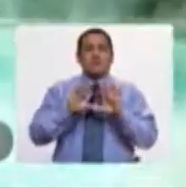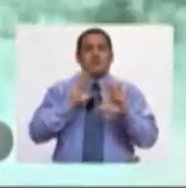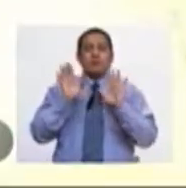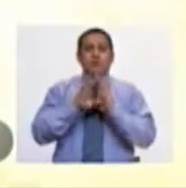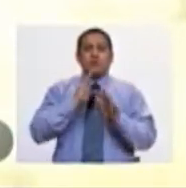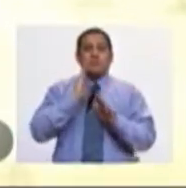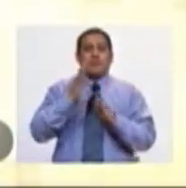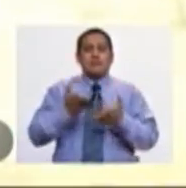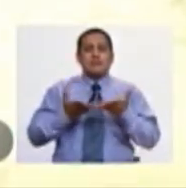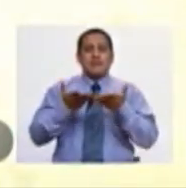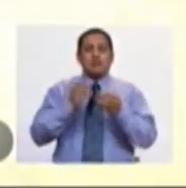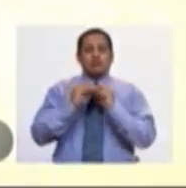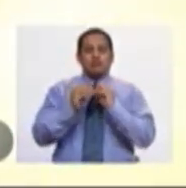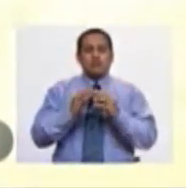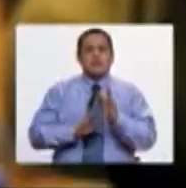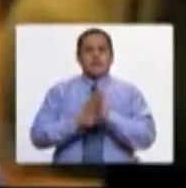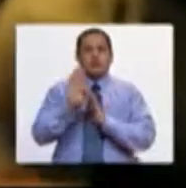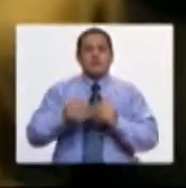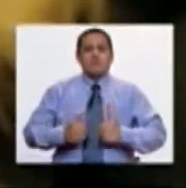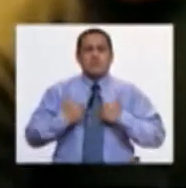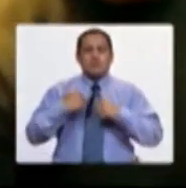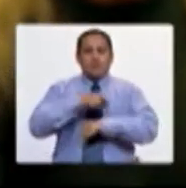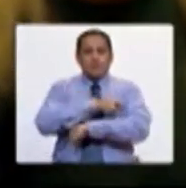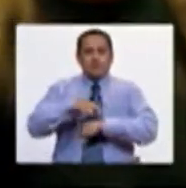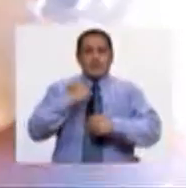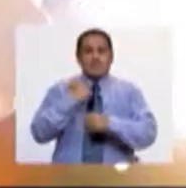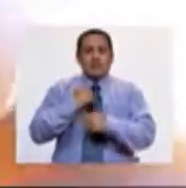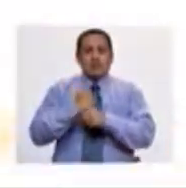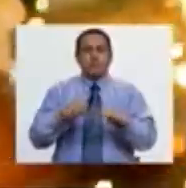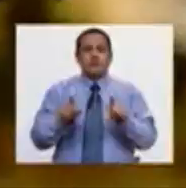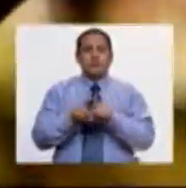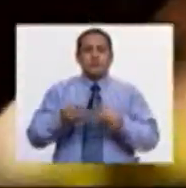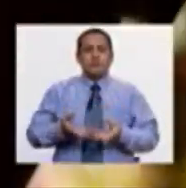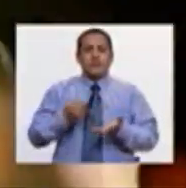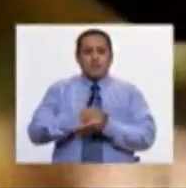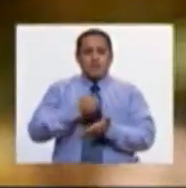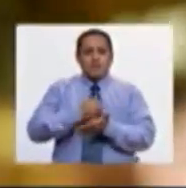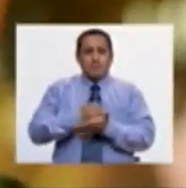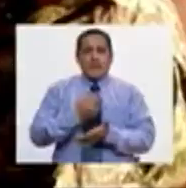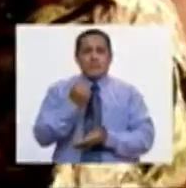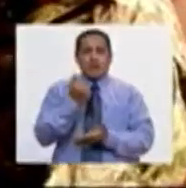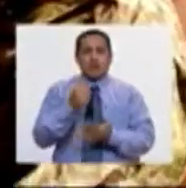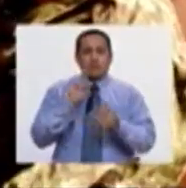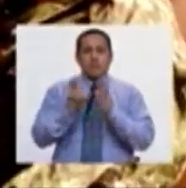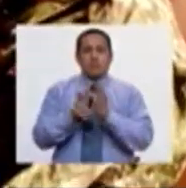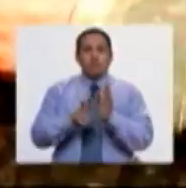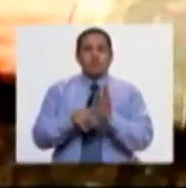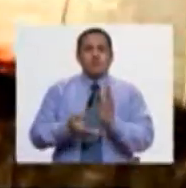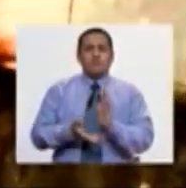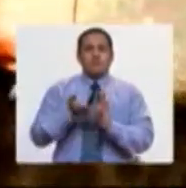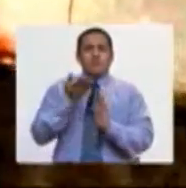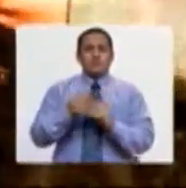en tanto dice ofrece oportunidades de desarrollo profesional y laboral, como una asignación económica que actualmente